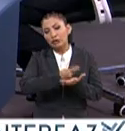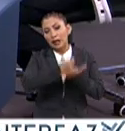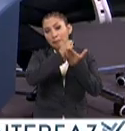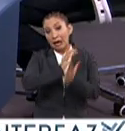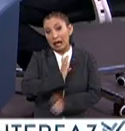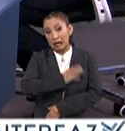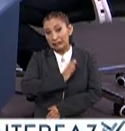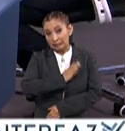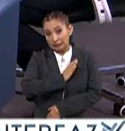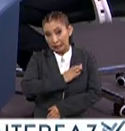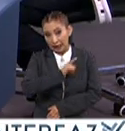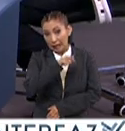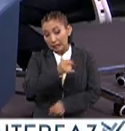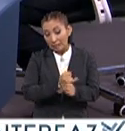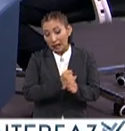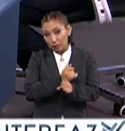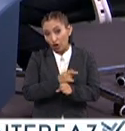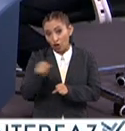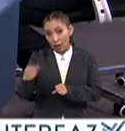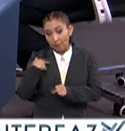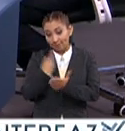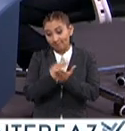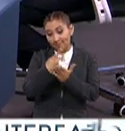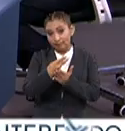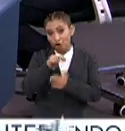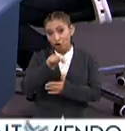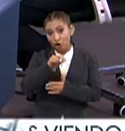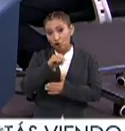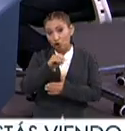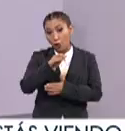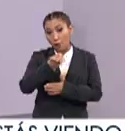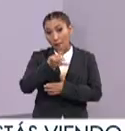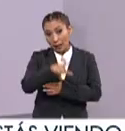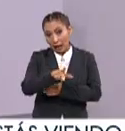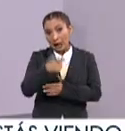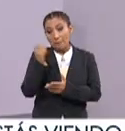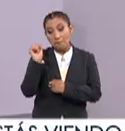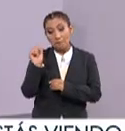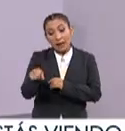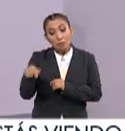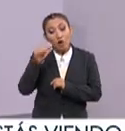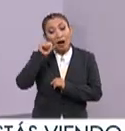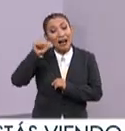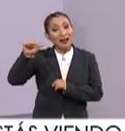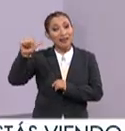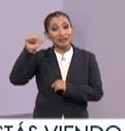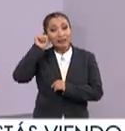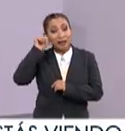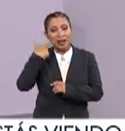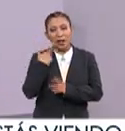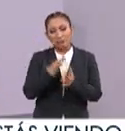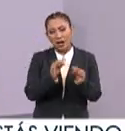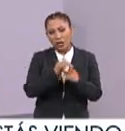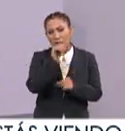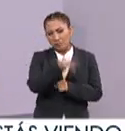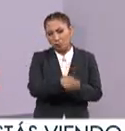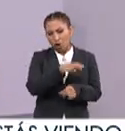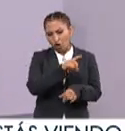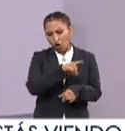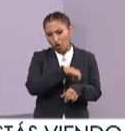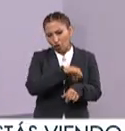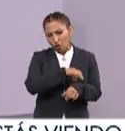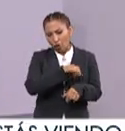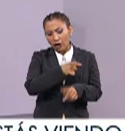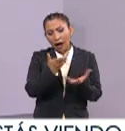del cáncer, esta investigación que fue galardonada con el premio Nobel precisamente ayer. Y nos estaba explicando, doctor,